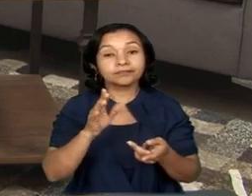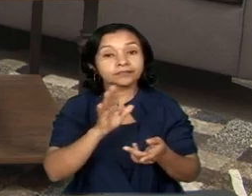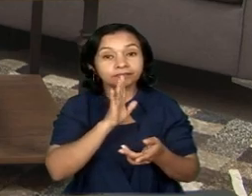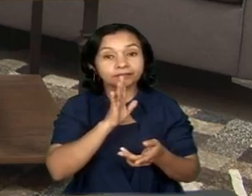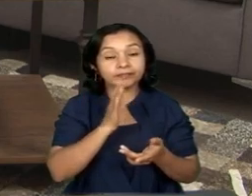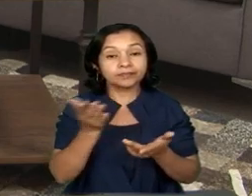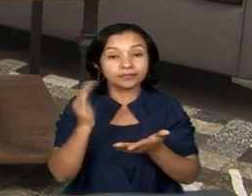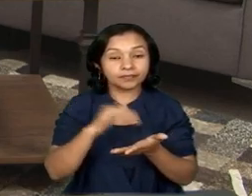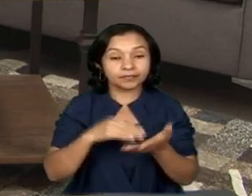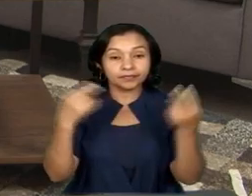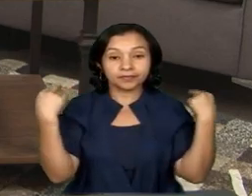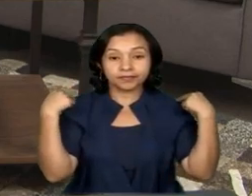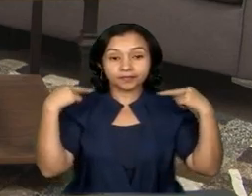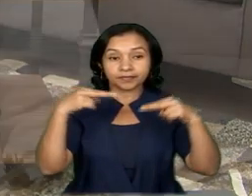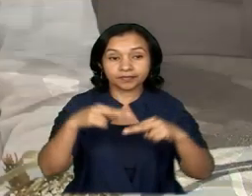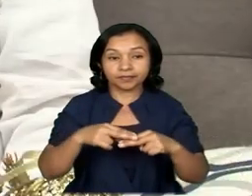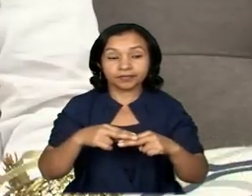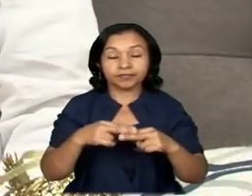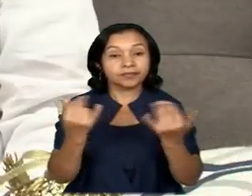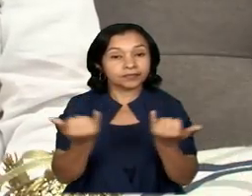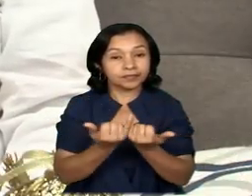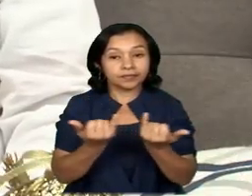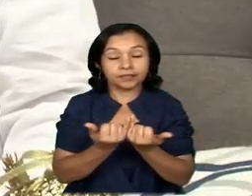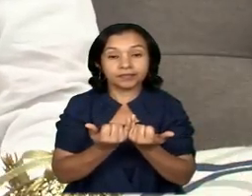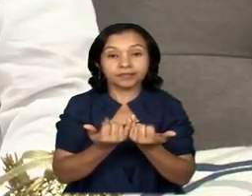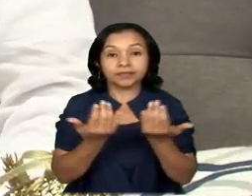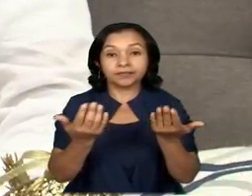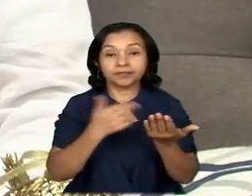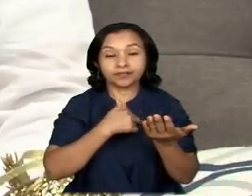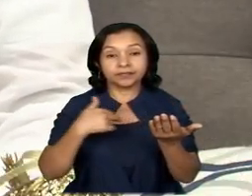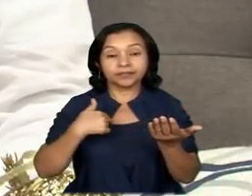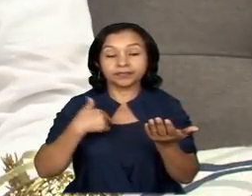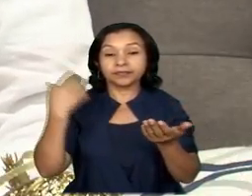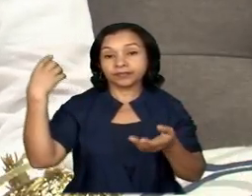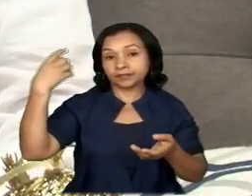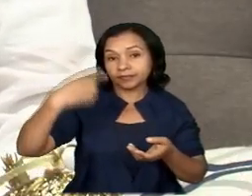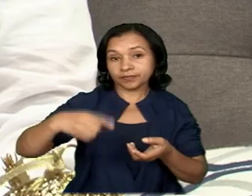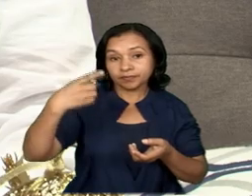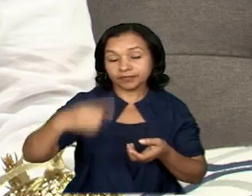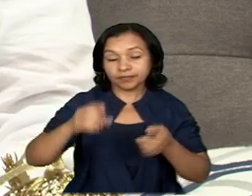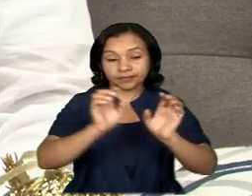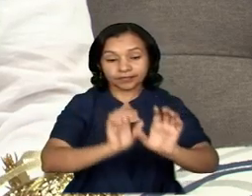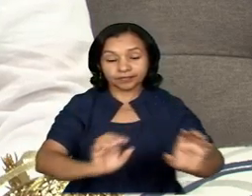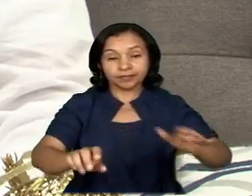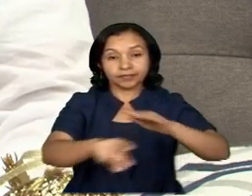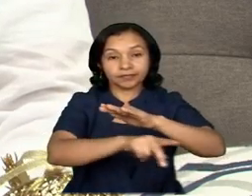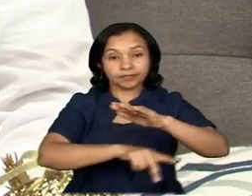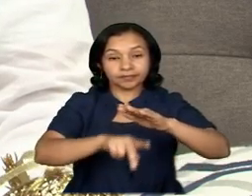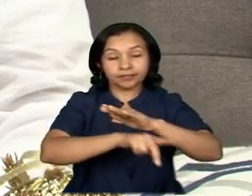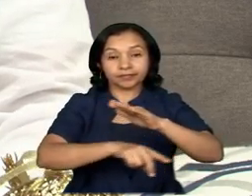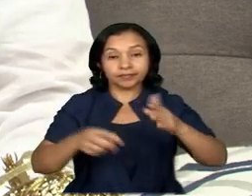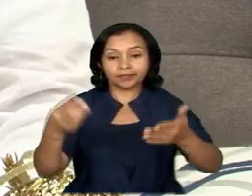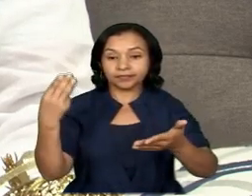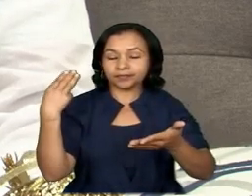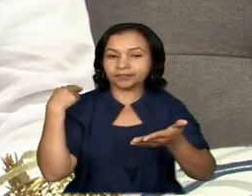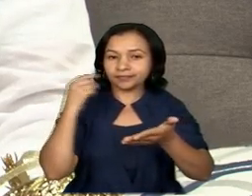la formación del docente, la cualificación de docente, sino que además se restituyó el derecho de los niños de preescolar a tener maestras que